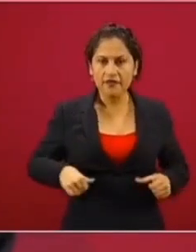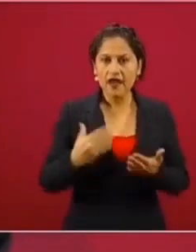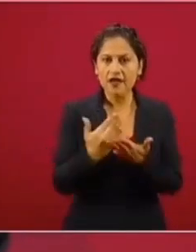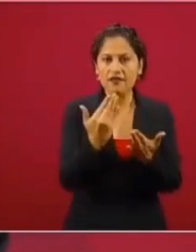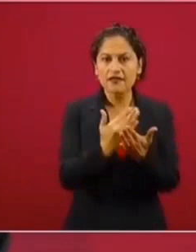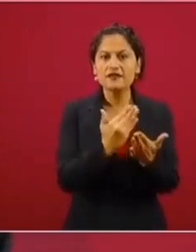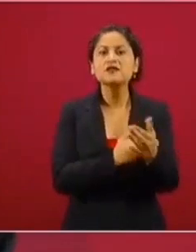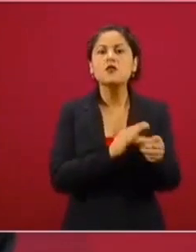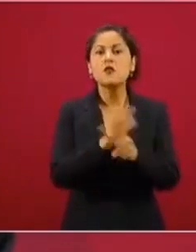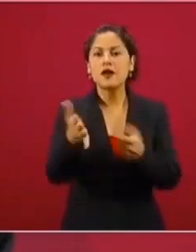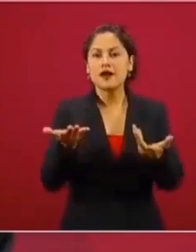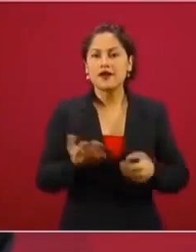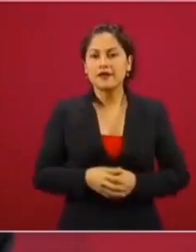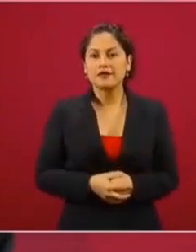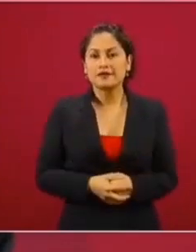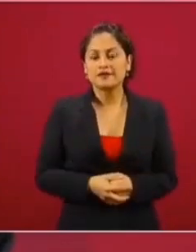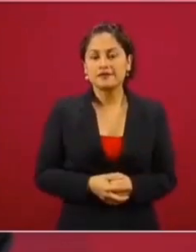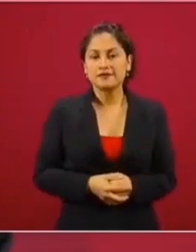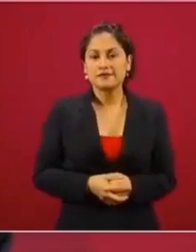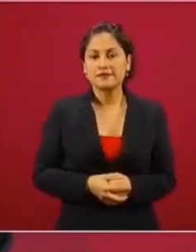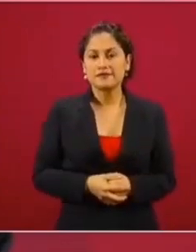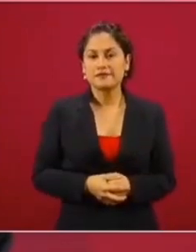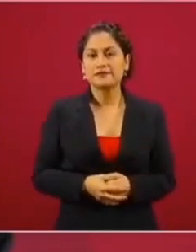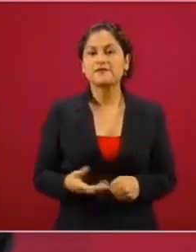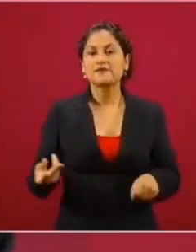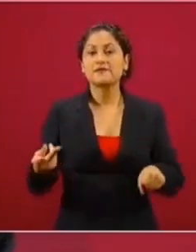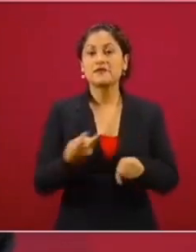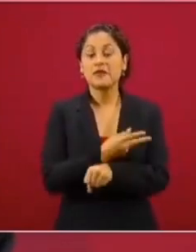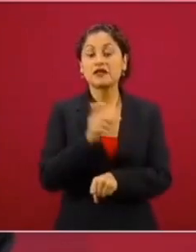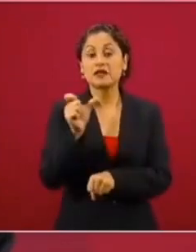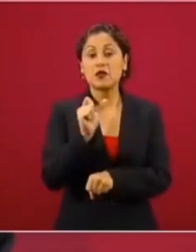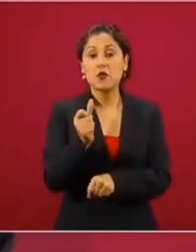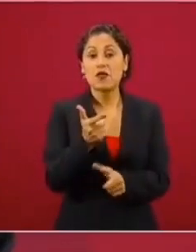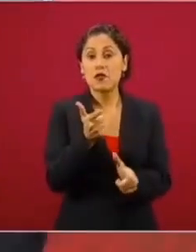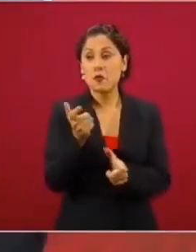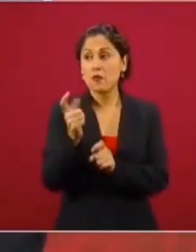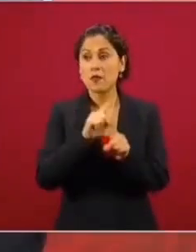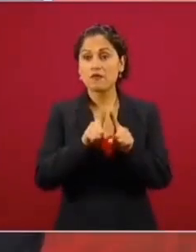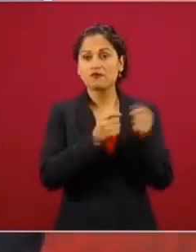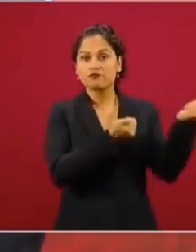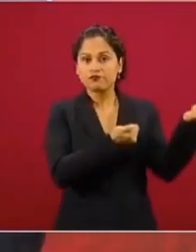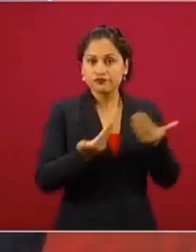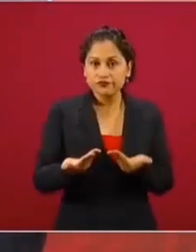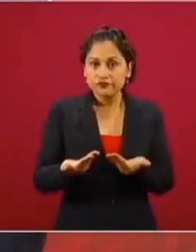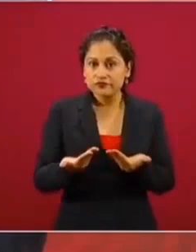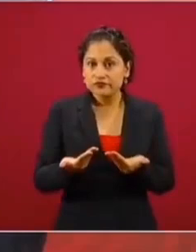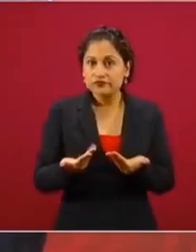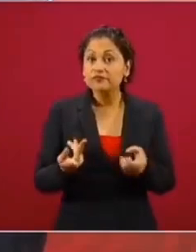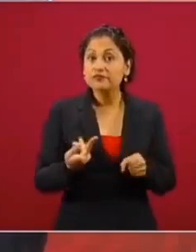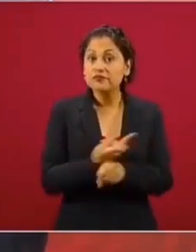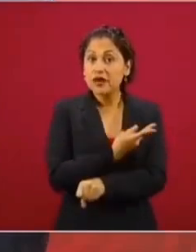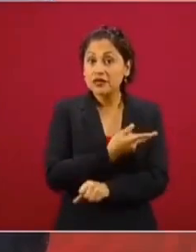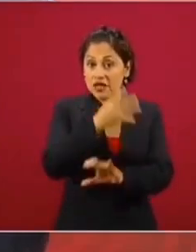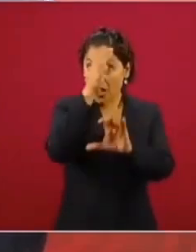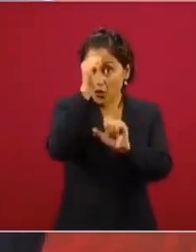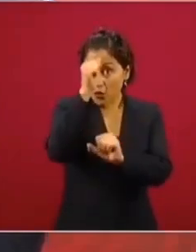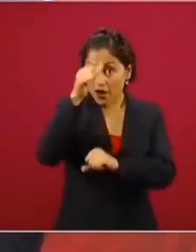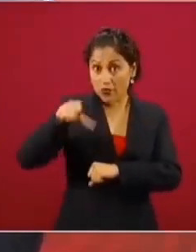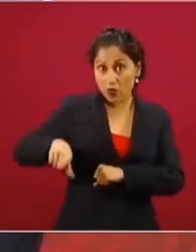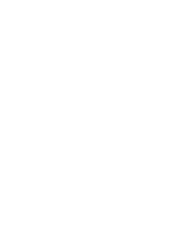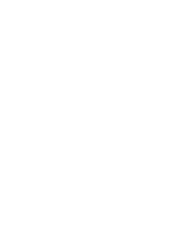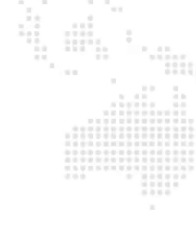los d la introducción de armas el acuerdo entre gobiernos